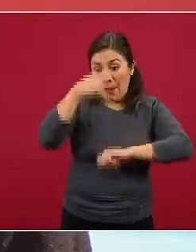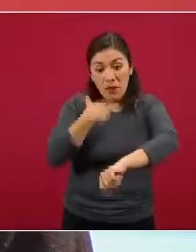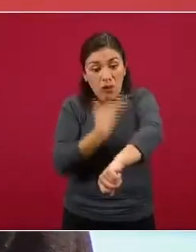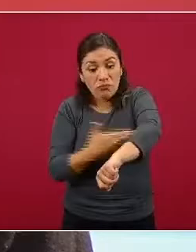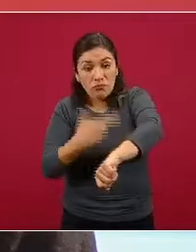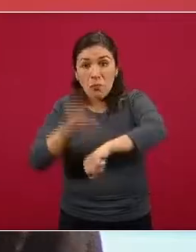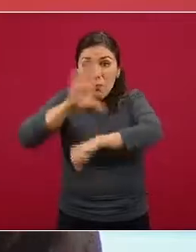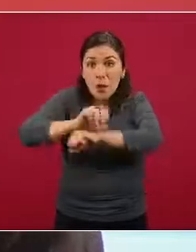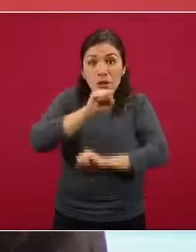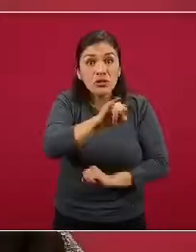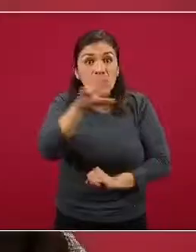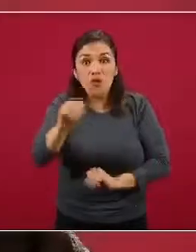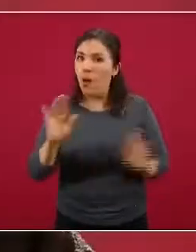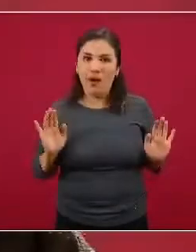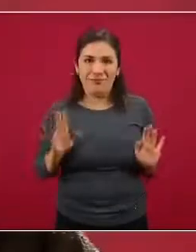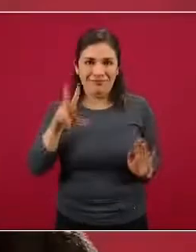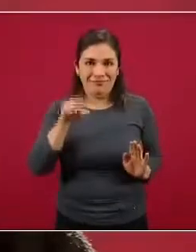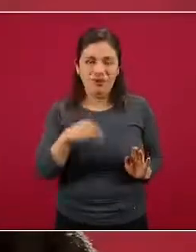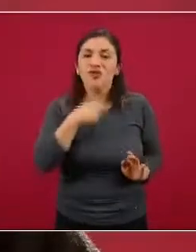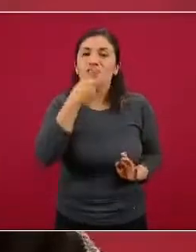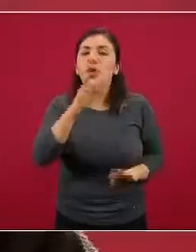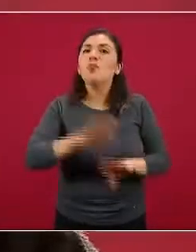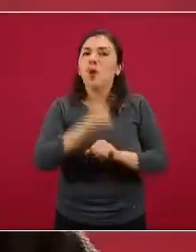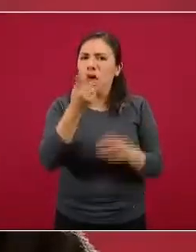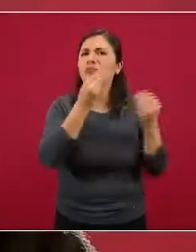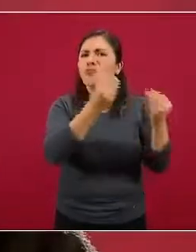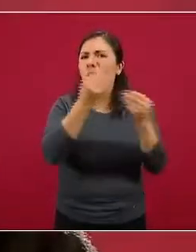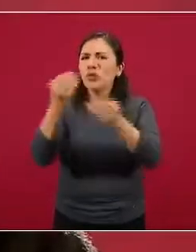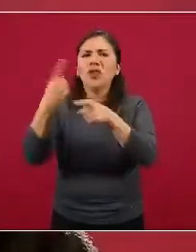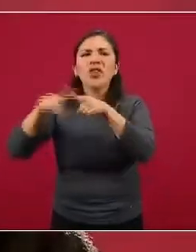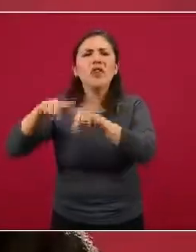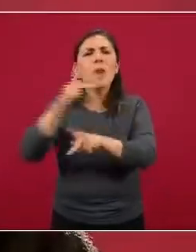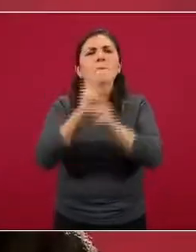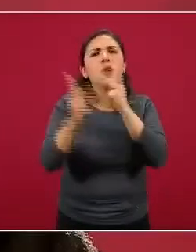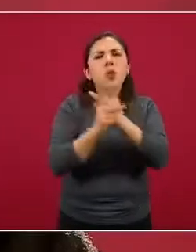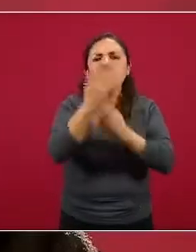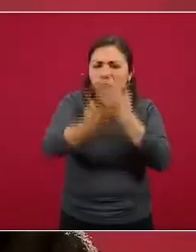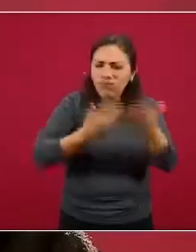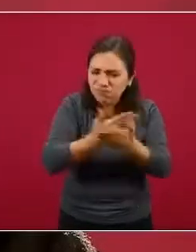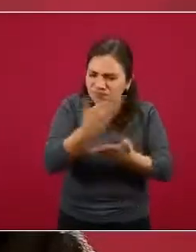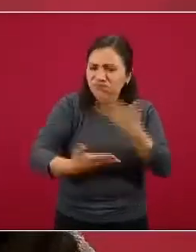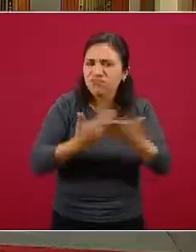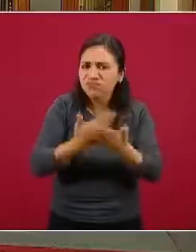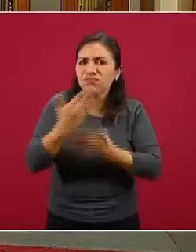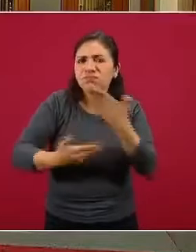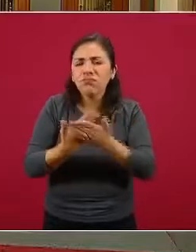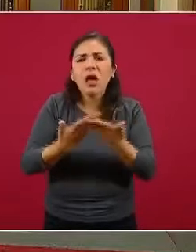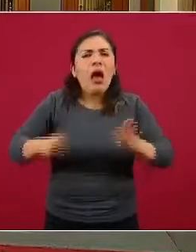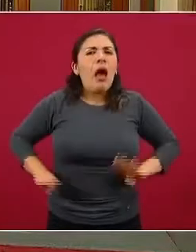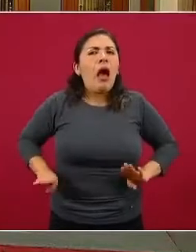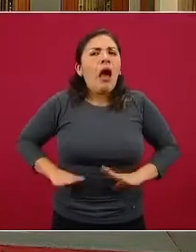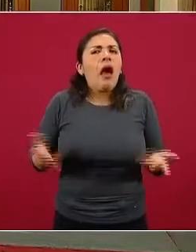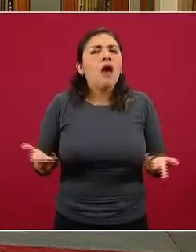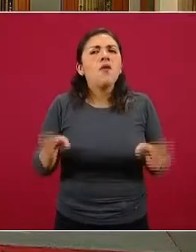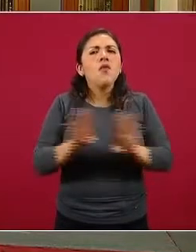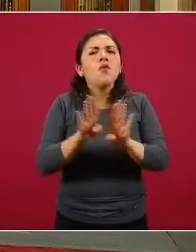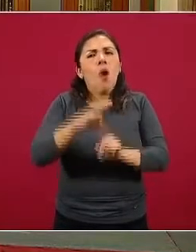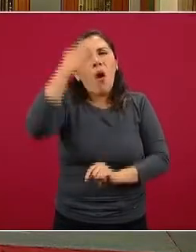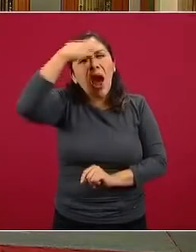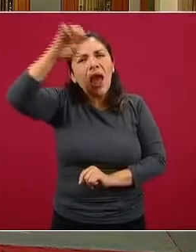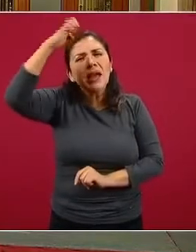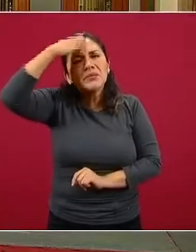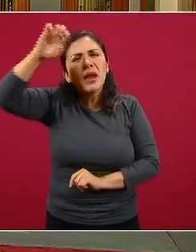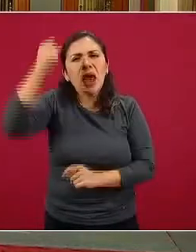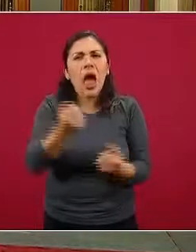de autorización sanitaria. ¿Por qué lo aclaro? Porque ha habido múltiples productos que se han propuesto con condiciones o